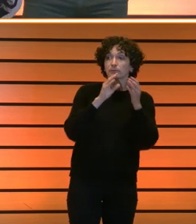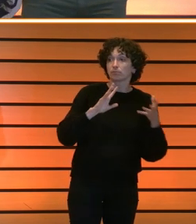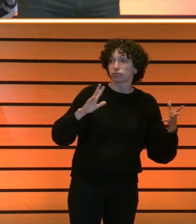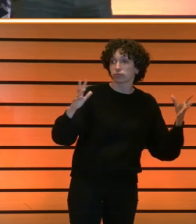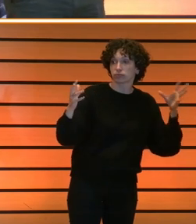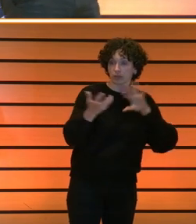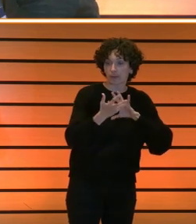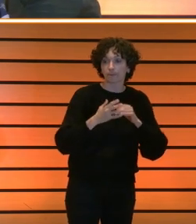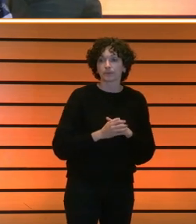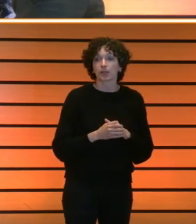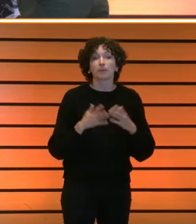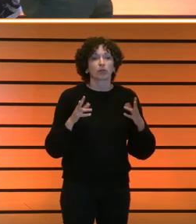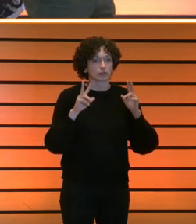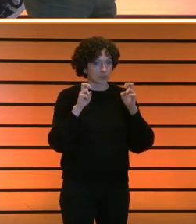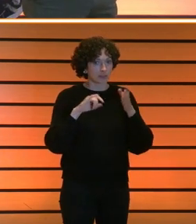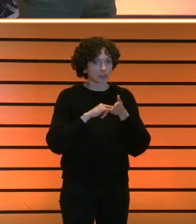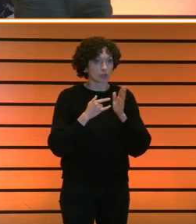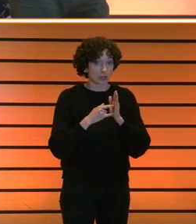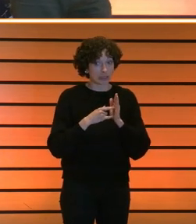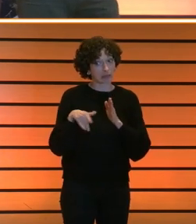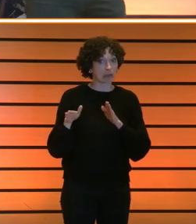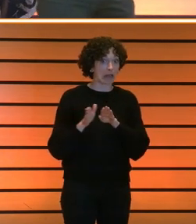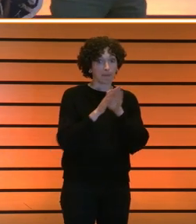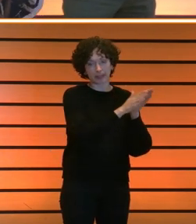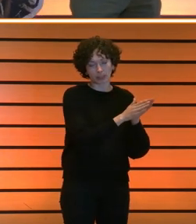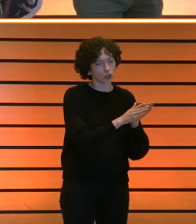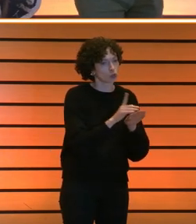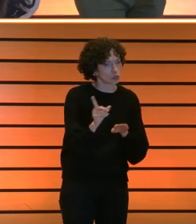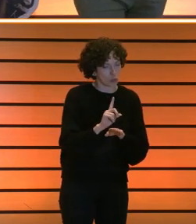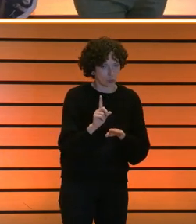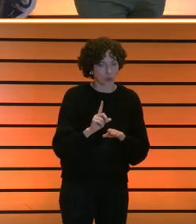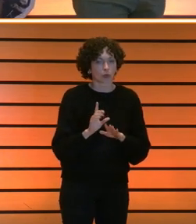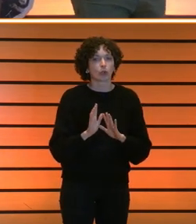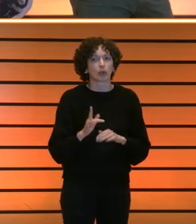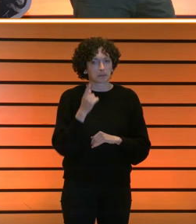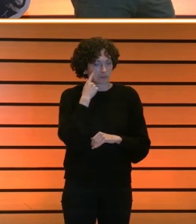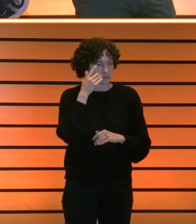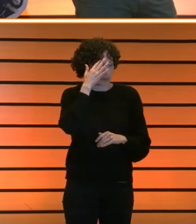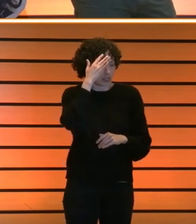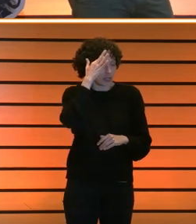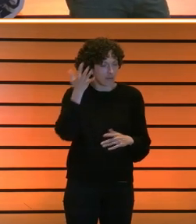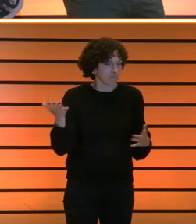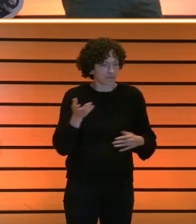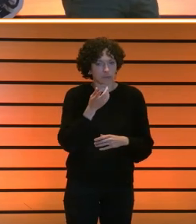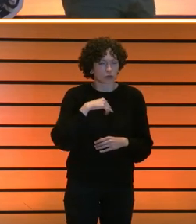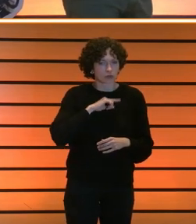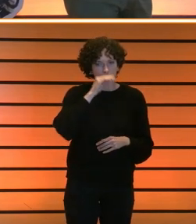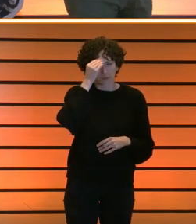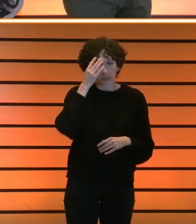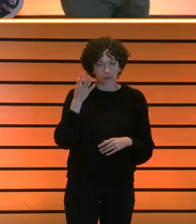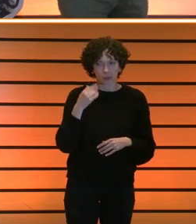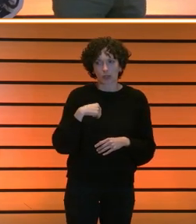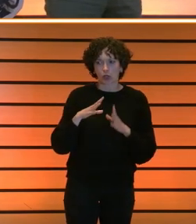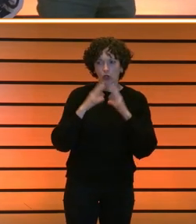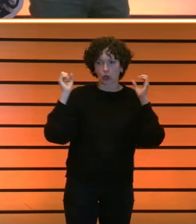pero no quiero eludir el tema de la tecnología entonces imaginaros que realmente nos creyéramos el gran